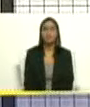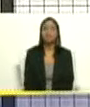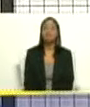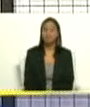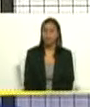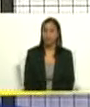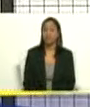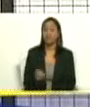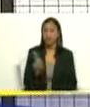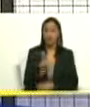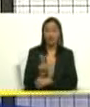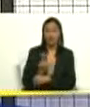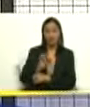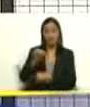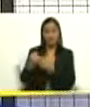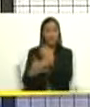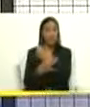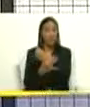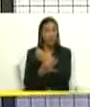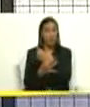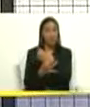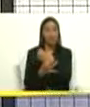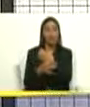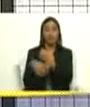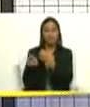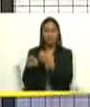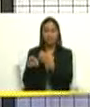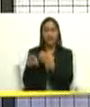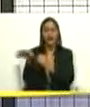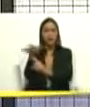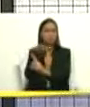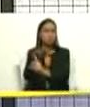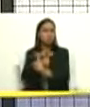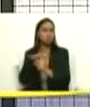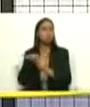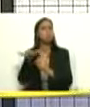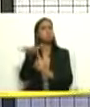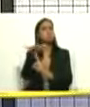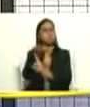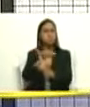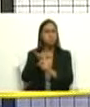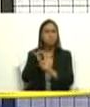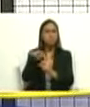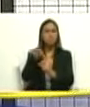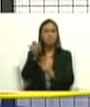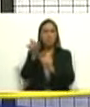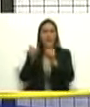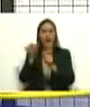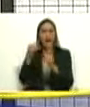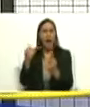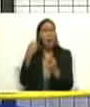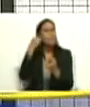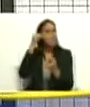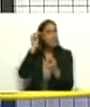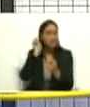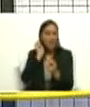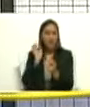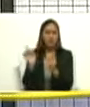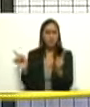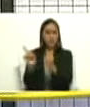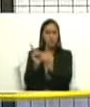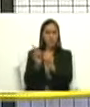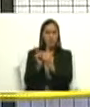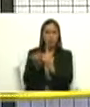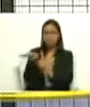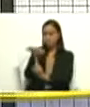traidor lo manocea lo agarra ahora al Machado lo manosea lo